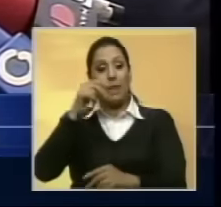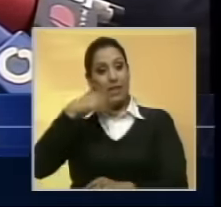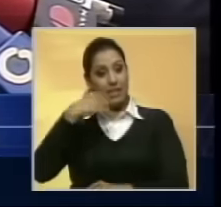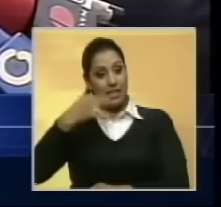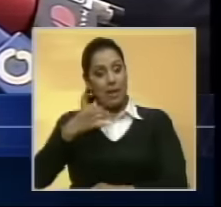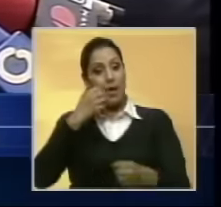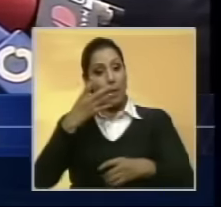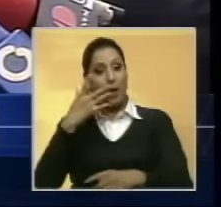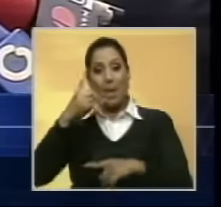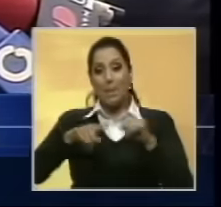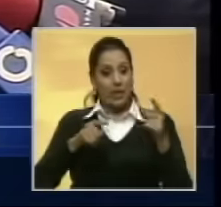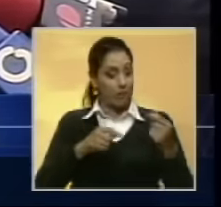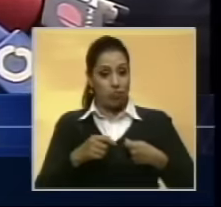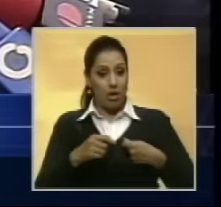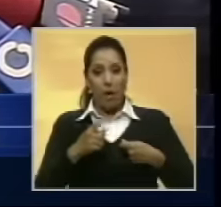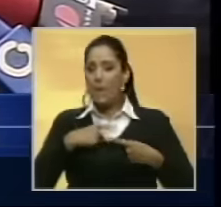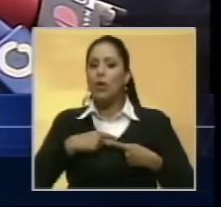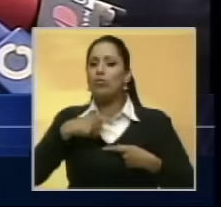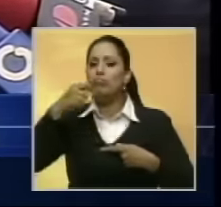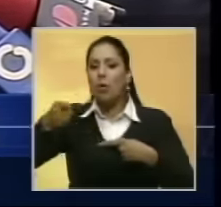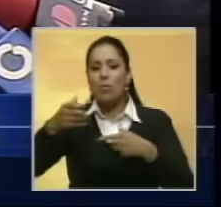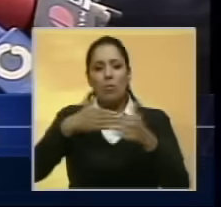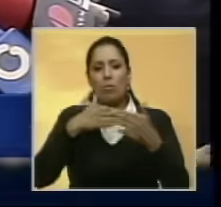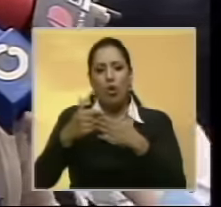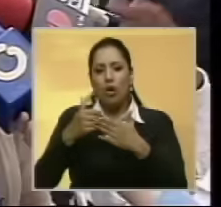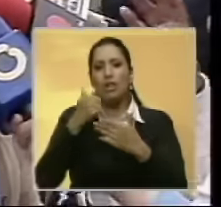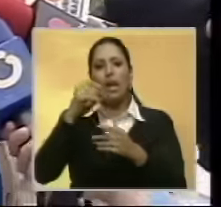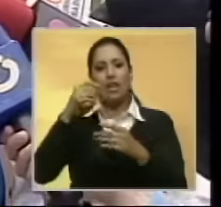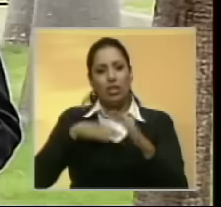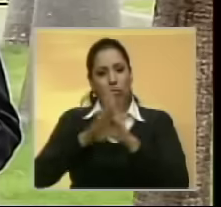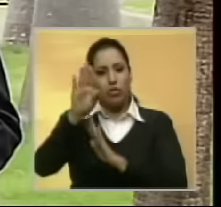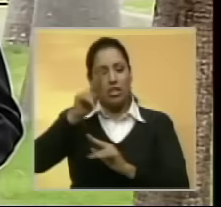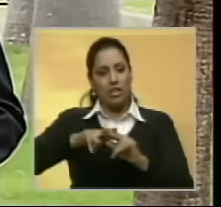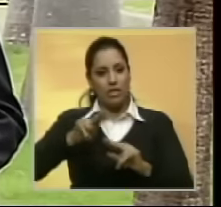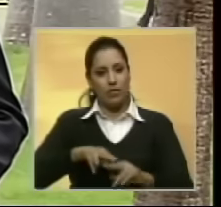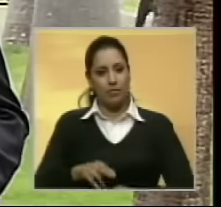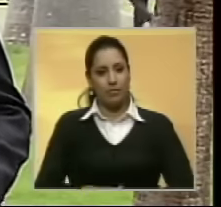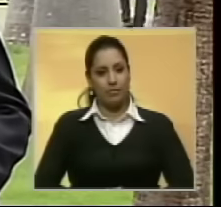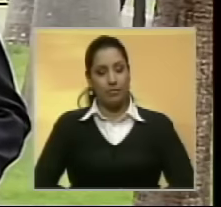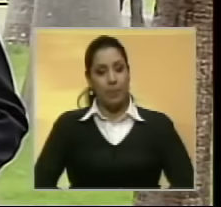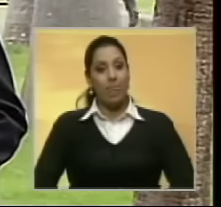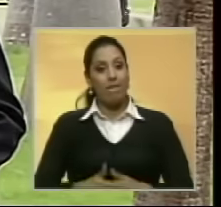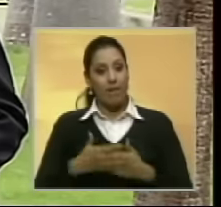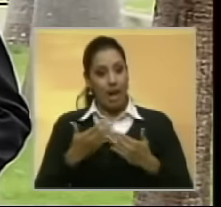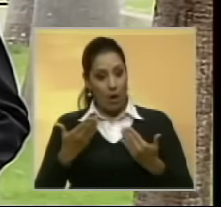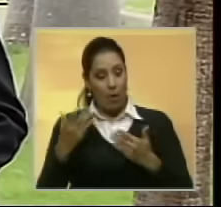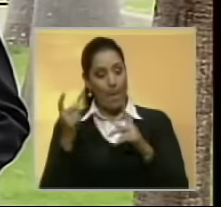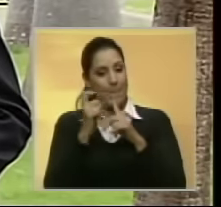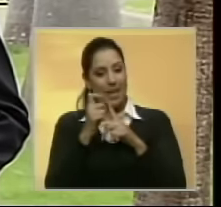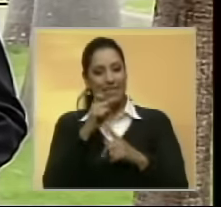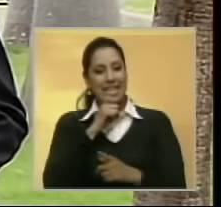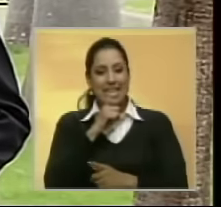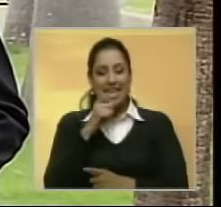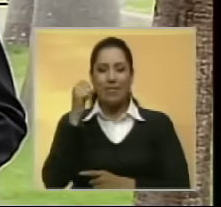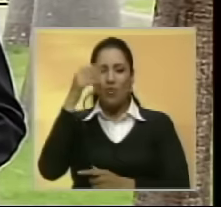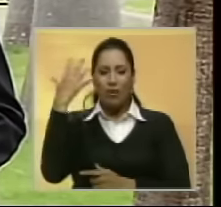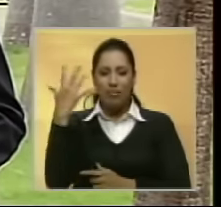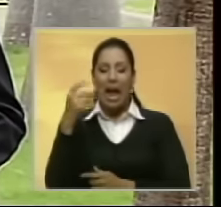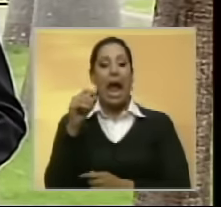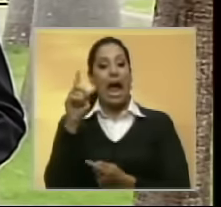digo, sin recursos, pero sin excusas, estos niños los vamos a sacar adelante. Bien, palabras entonces de la esposa